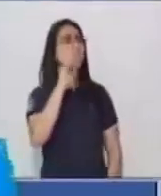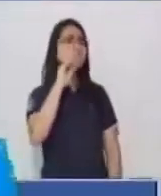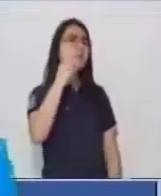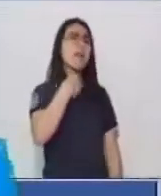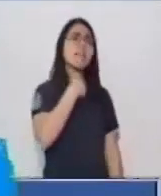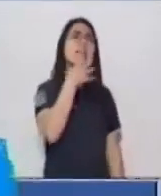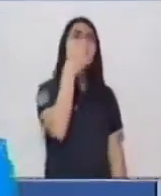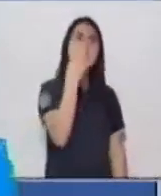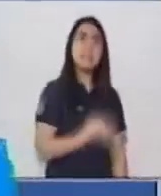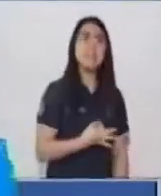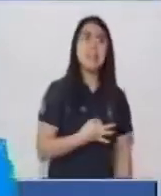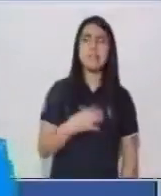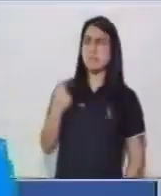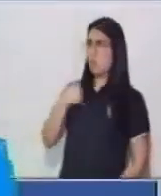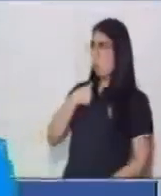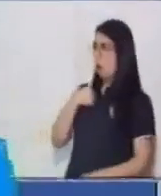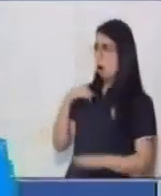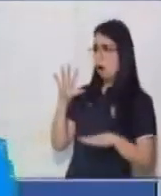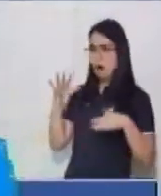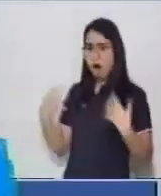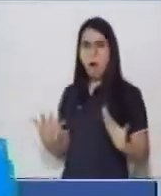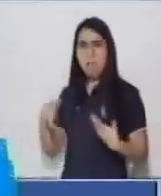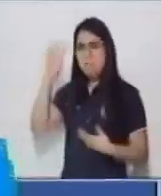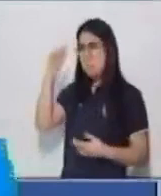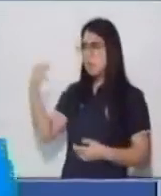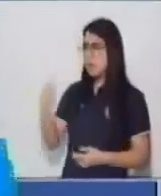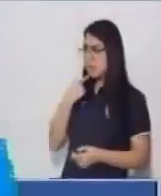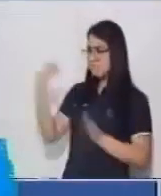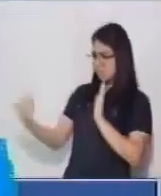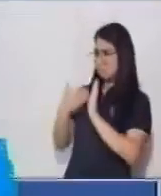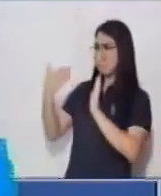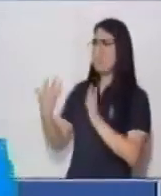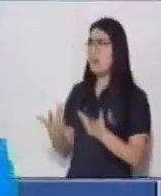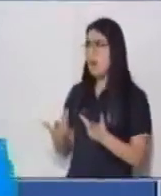las cosas de frente y cómo son. Entonces,